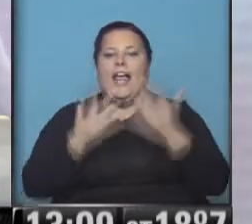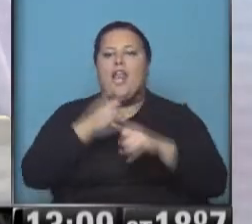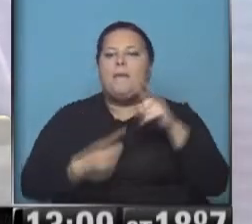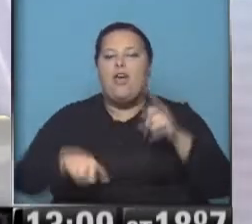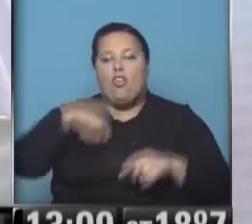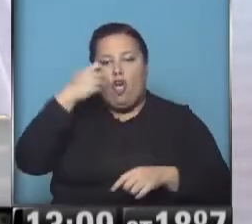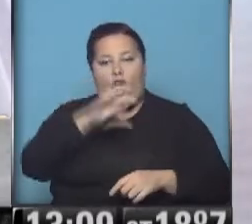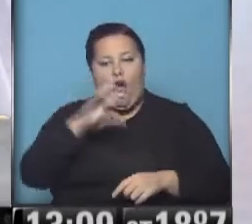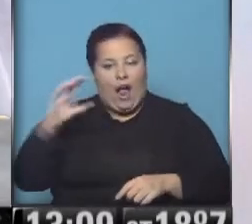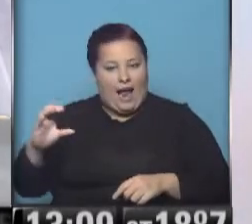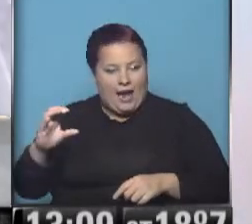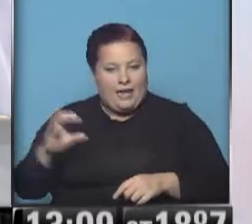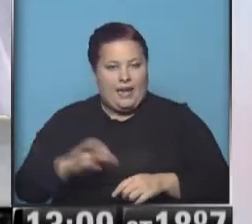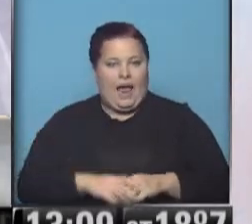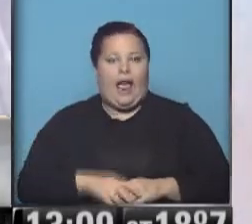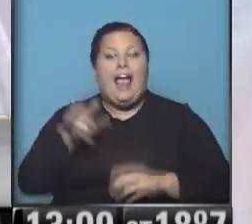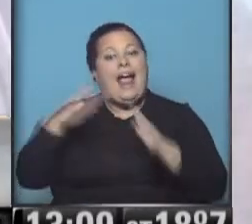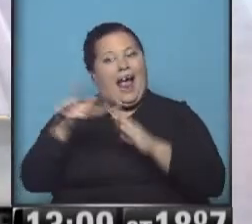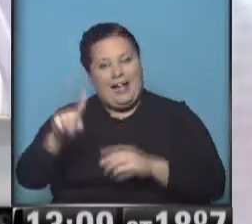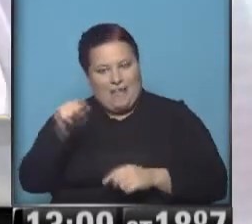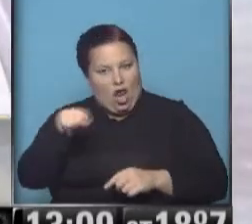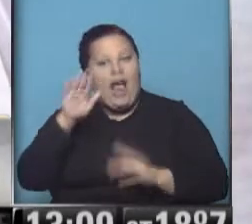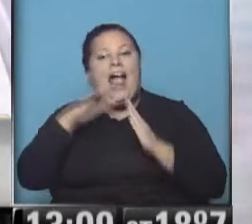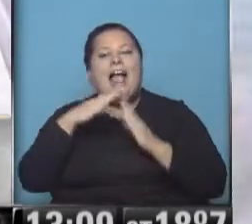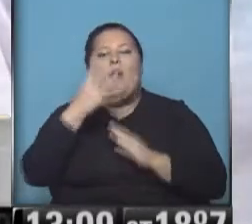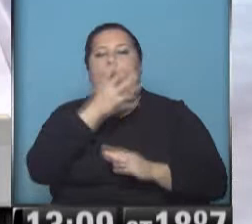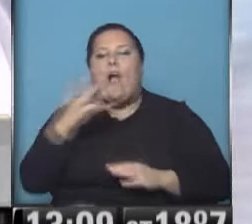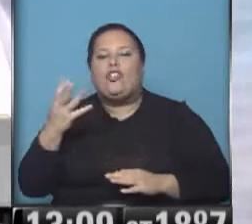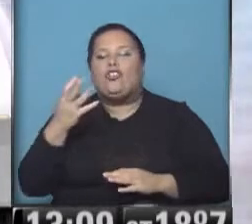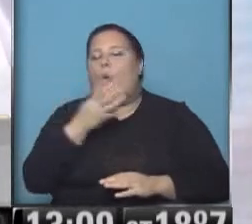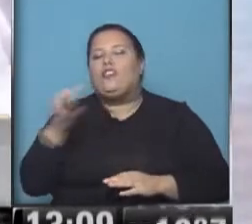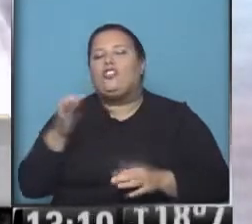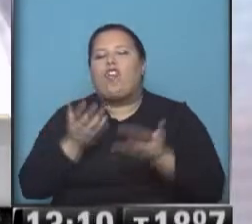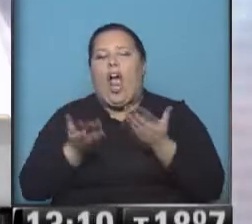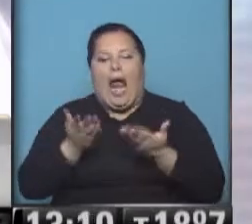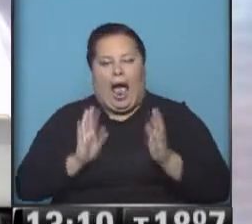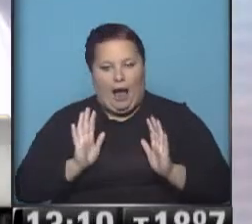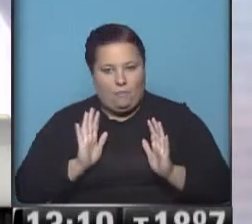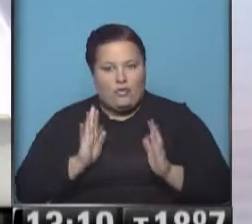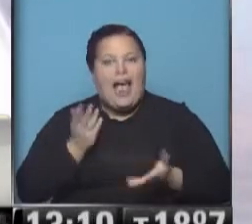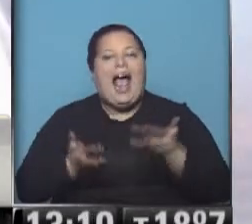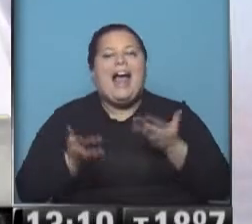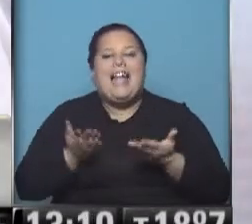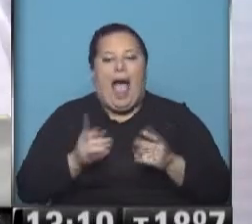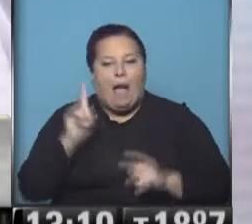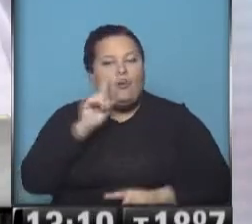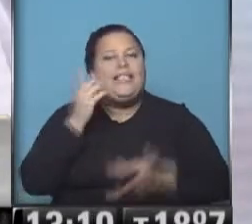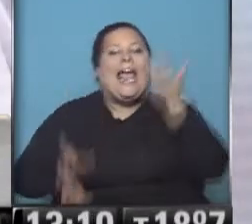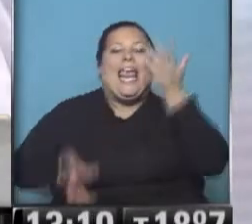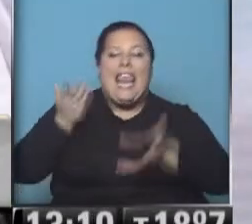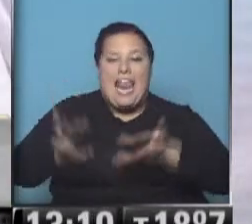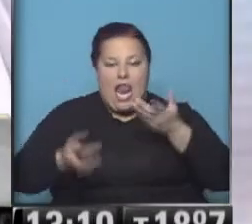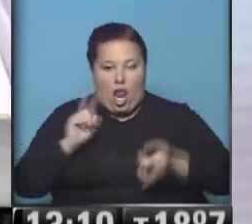cocaína no en esa casa en esa casa encontraron 400 gramos atención gramos no kilos